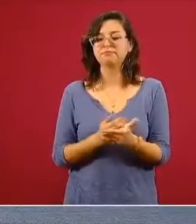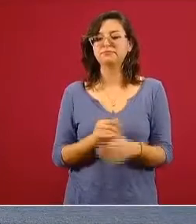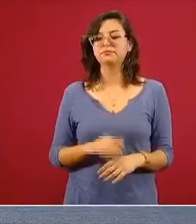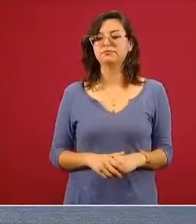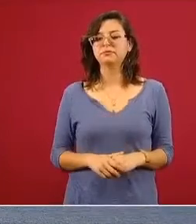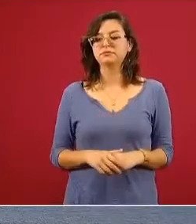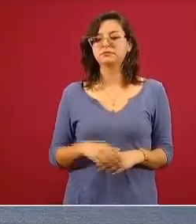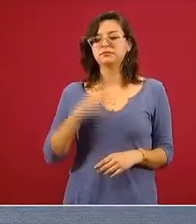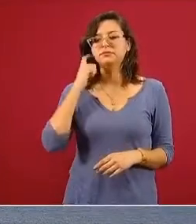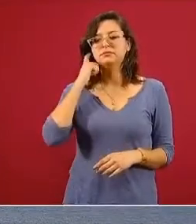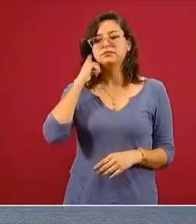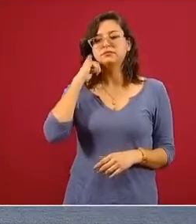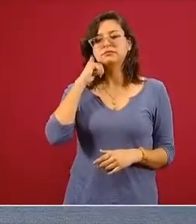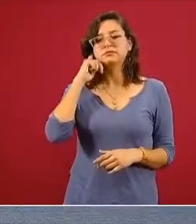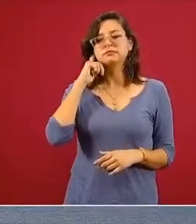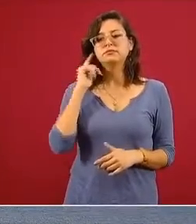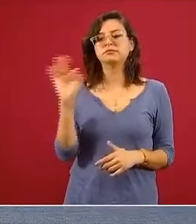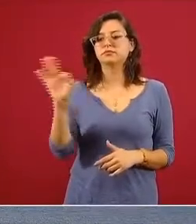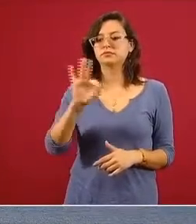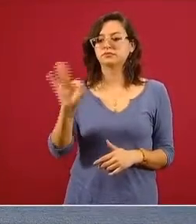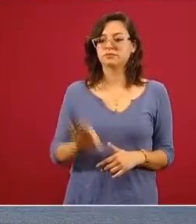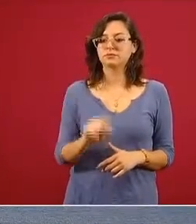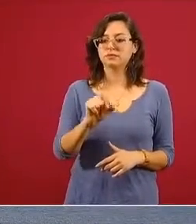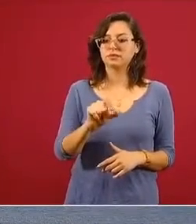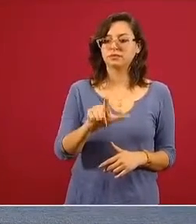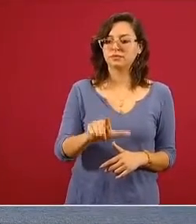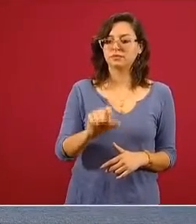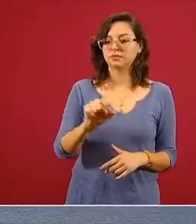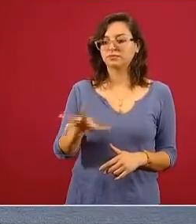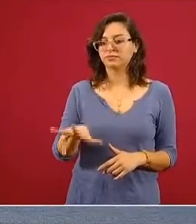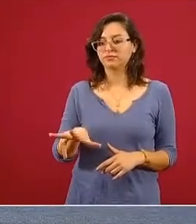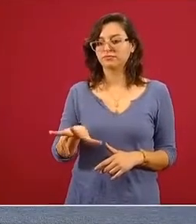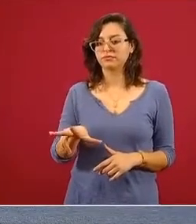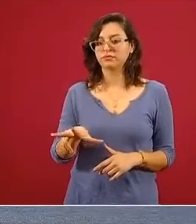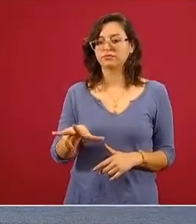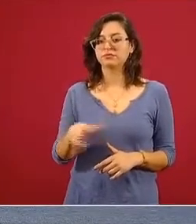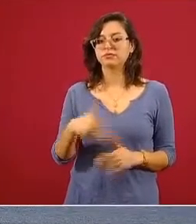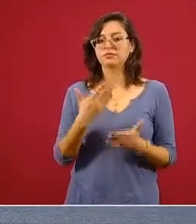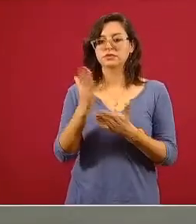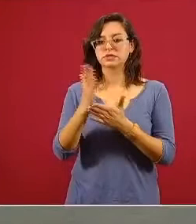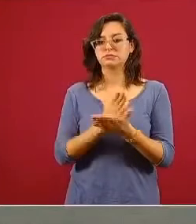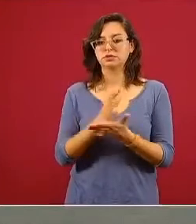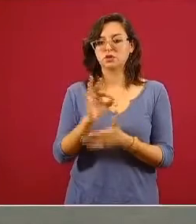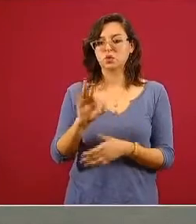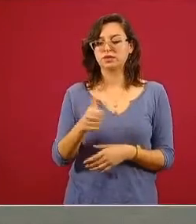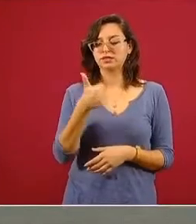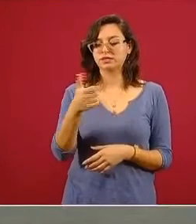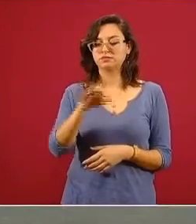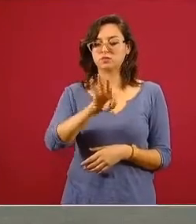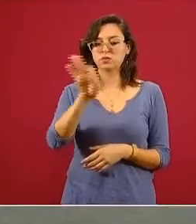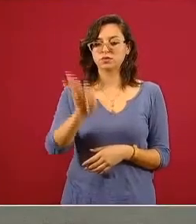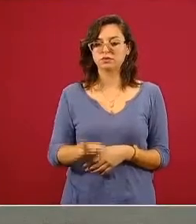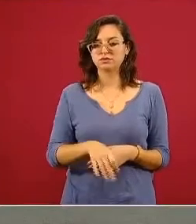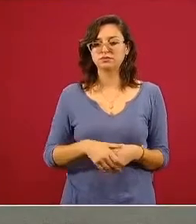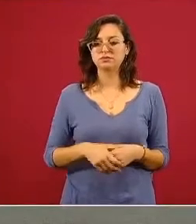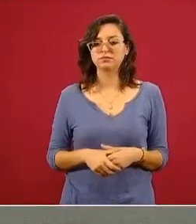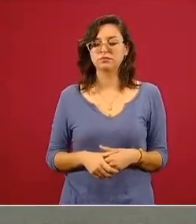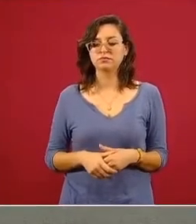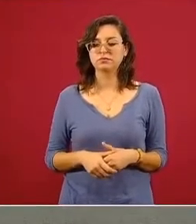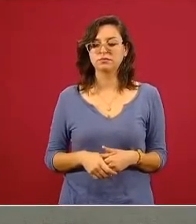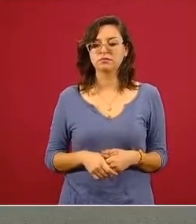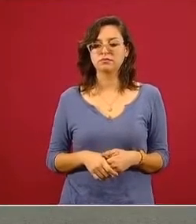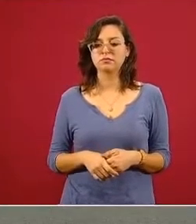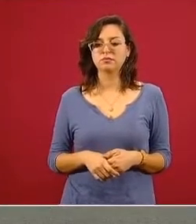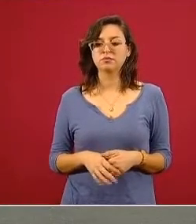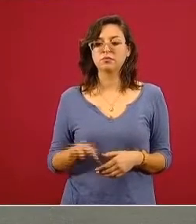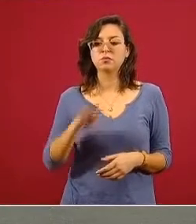siendo el porcentaje de reducción de la 27 a la 28 de menos 46%. Aquí vemos que